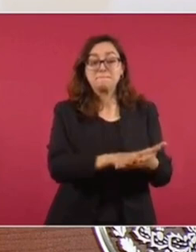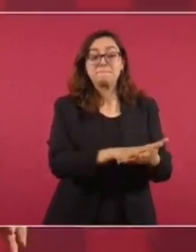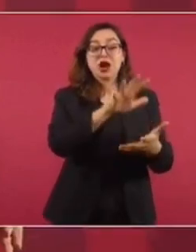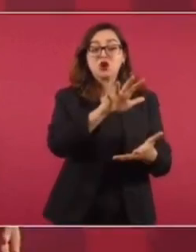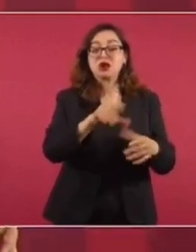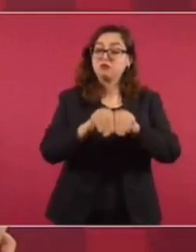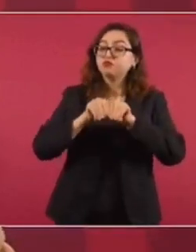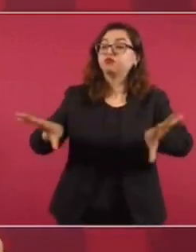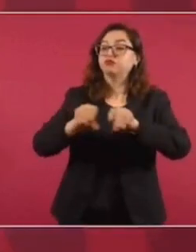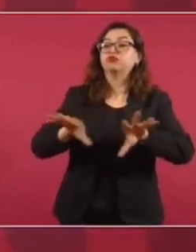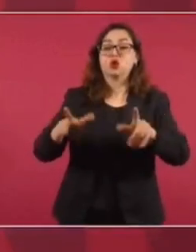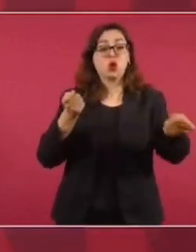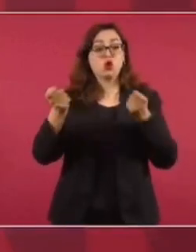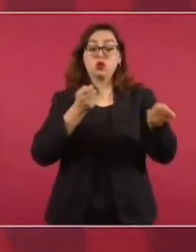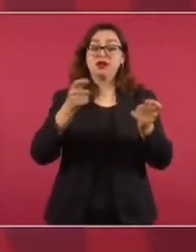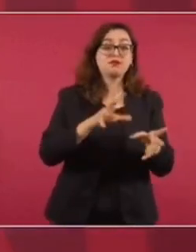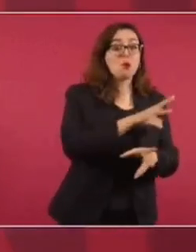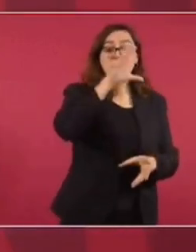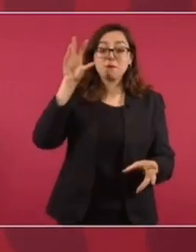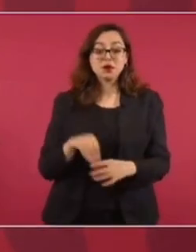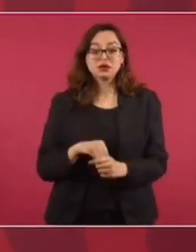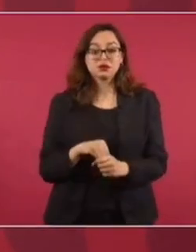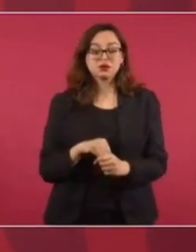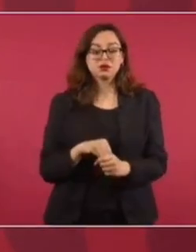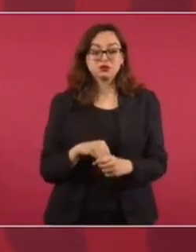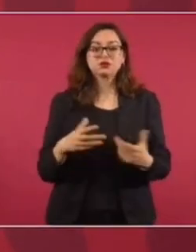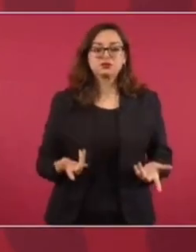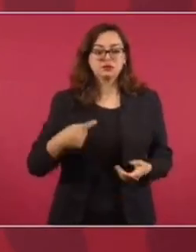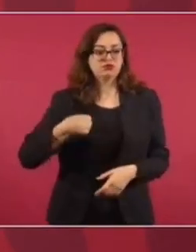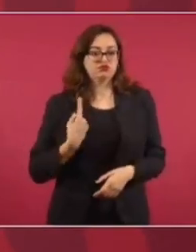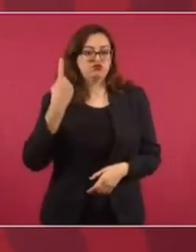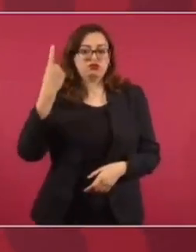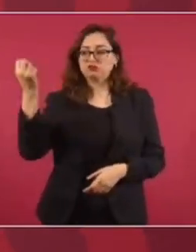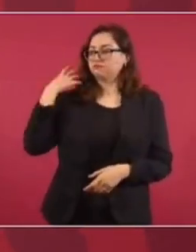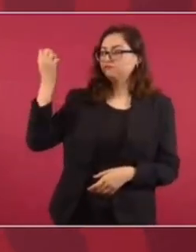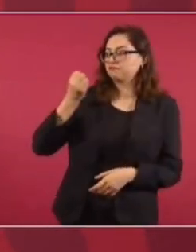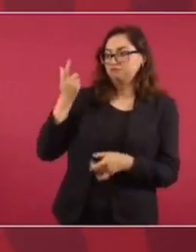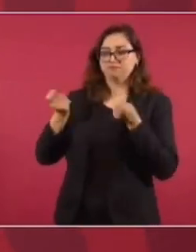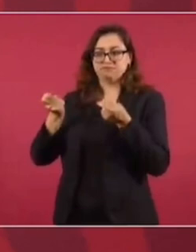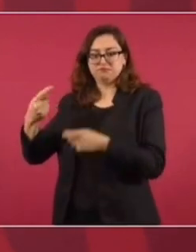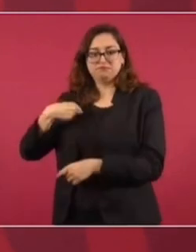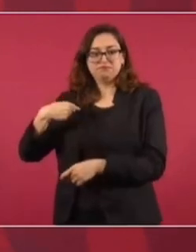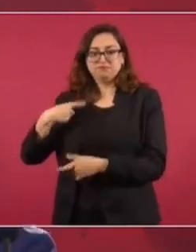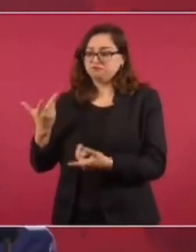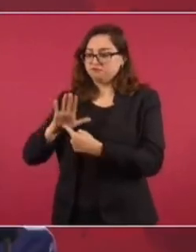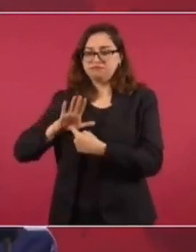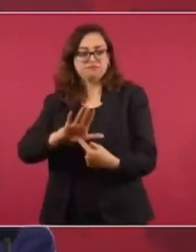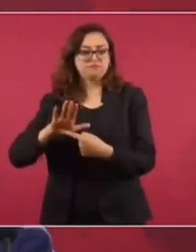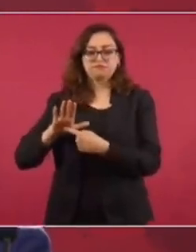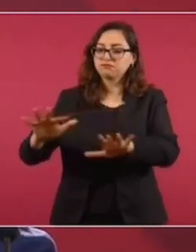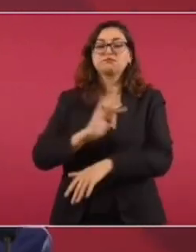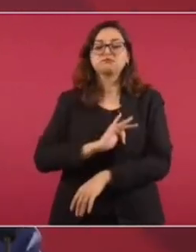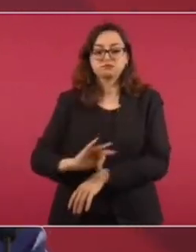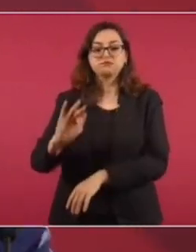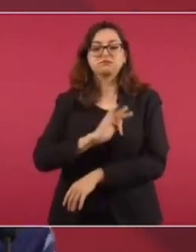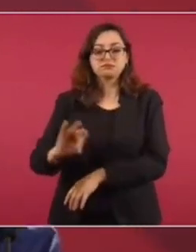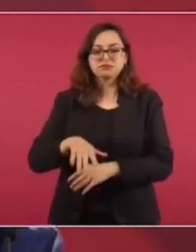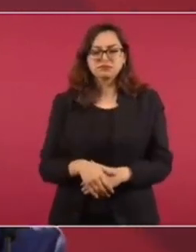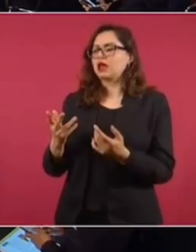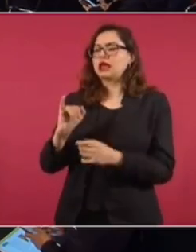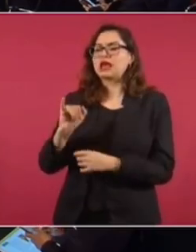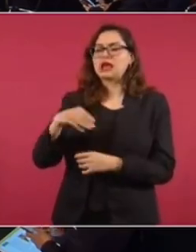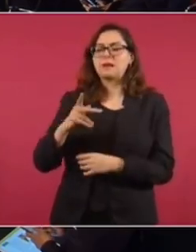el control de la mayoría de los medios de información. Entonces, de esta manera, podemos informar, ¿cómo es que se llama ese